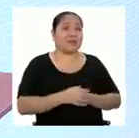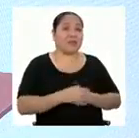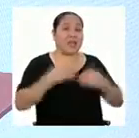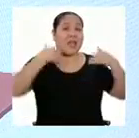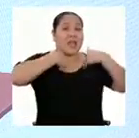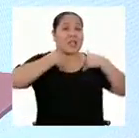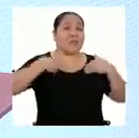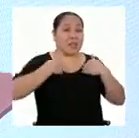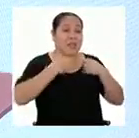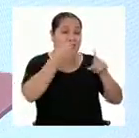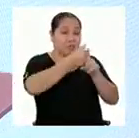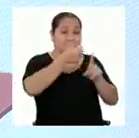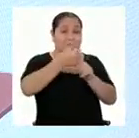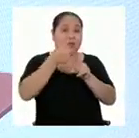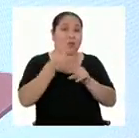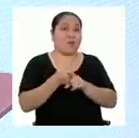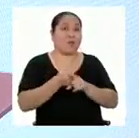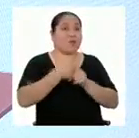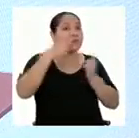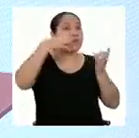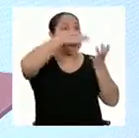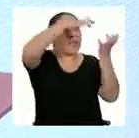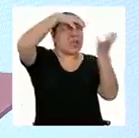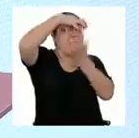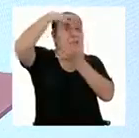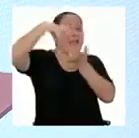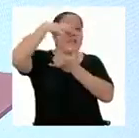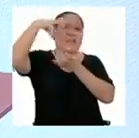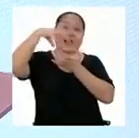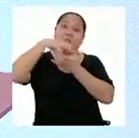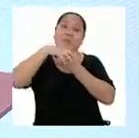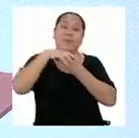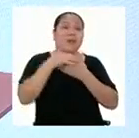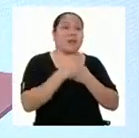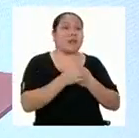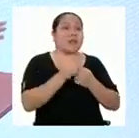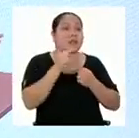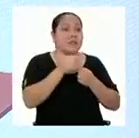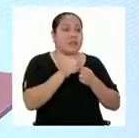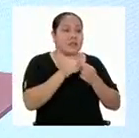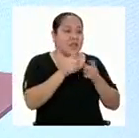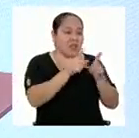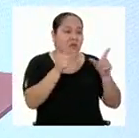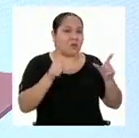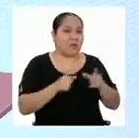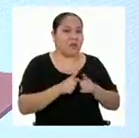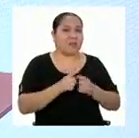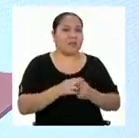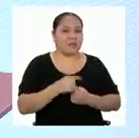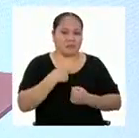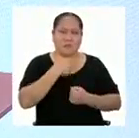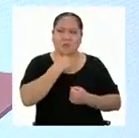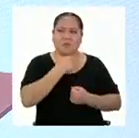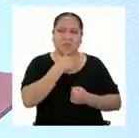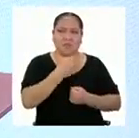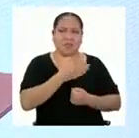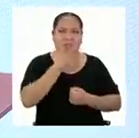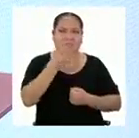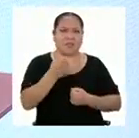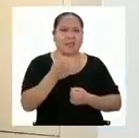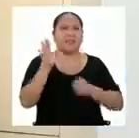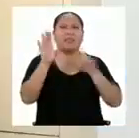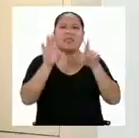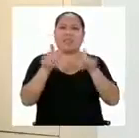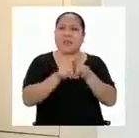los animales típicos, el clima y el paisaje inspirador. A mí me encantaría ir, y por si acaso hasta llevo